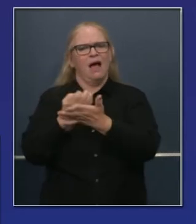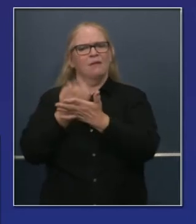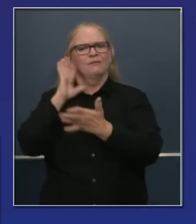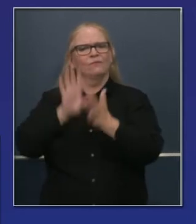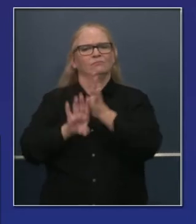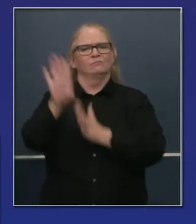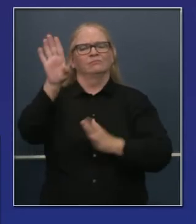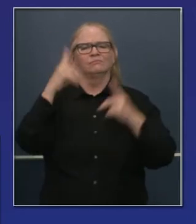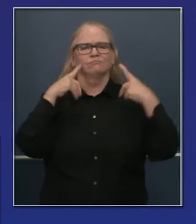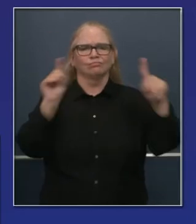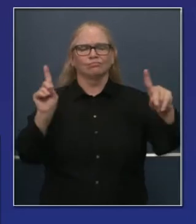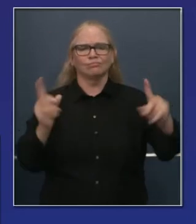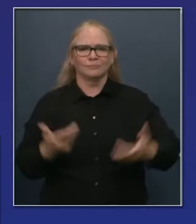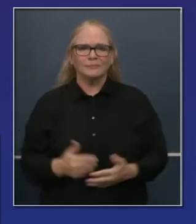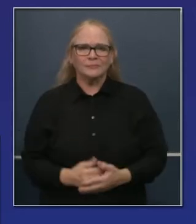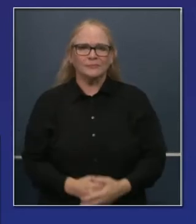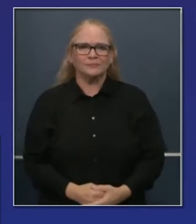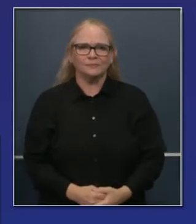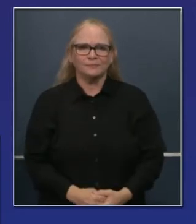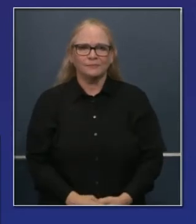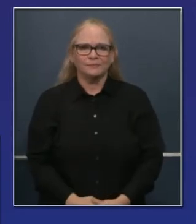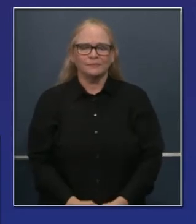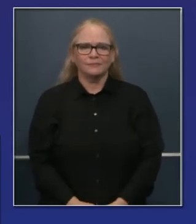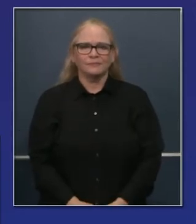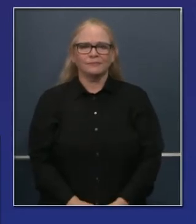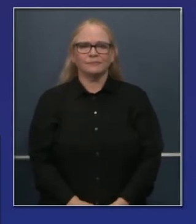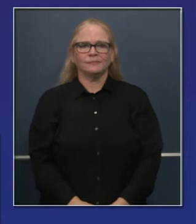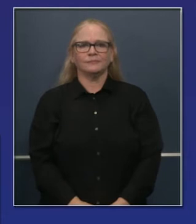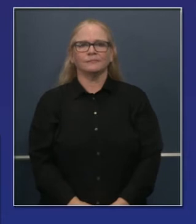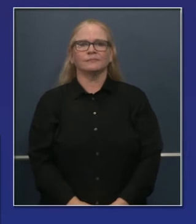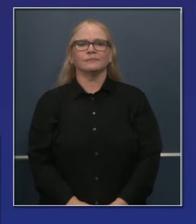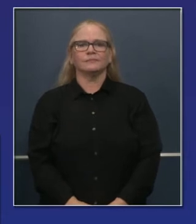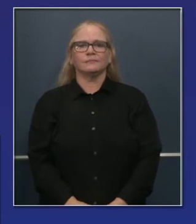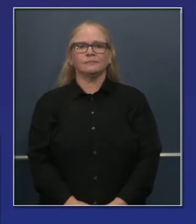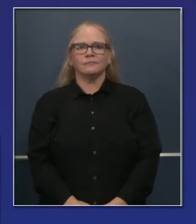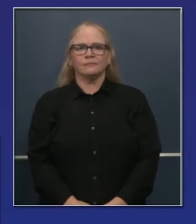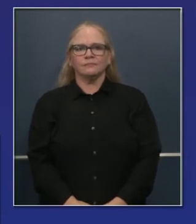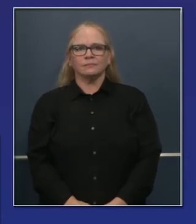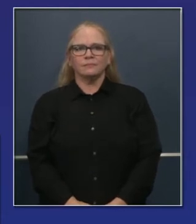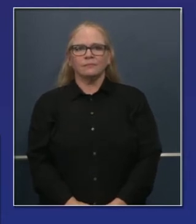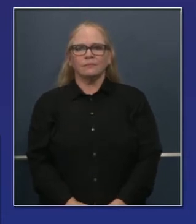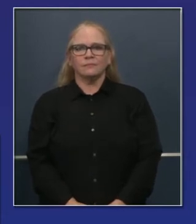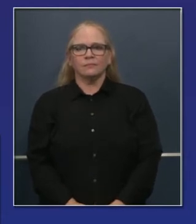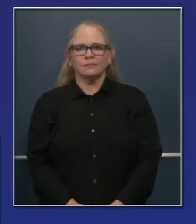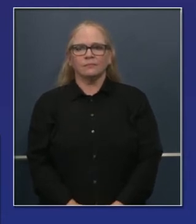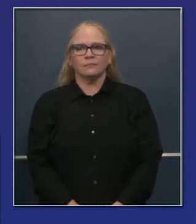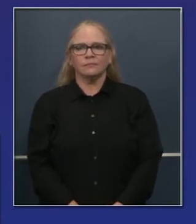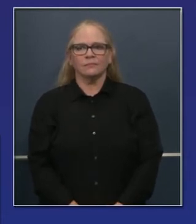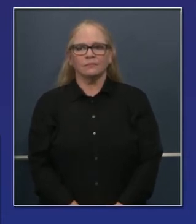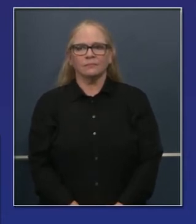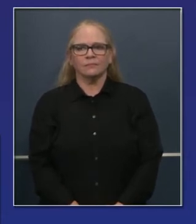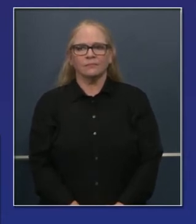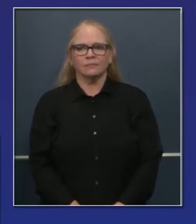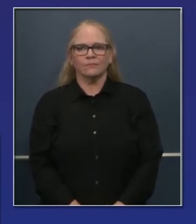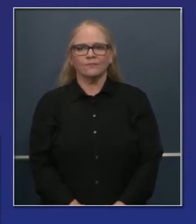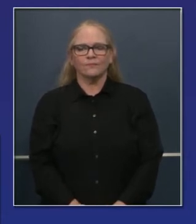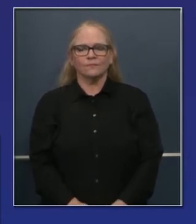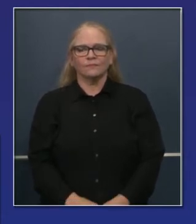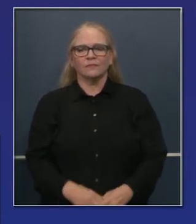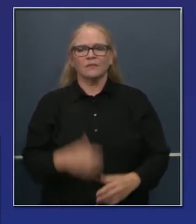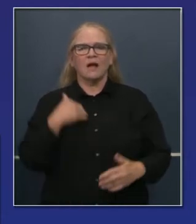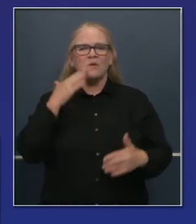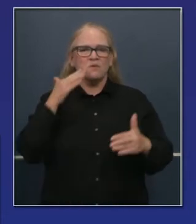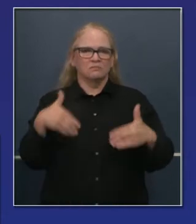y otras cosas una cosa de la que estoy seguro es que seguiremos hacia adelante con el tipo de enfoque y